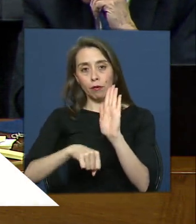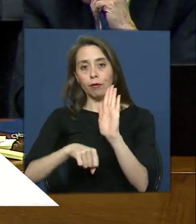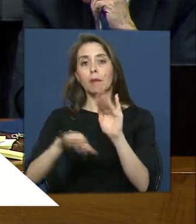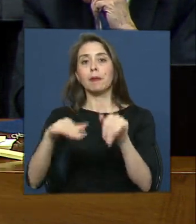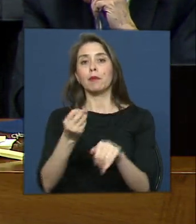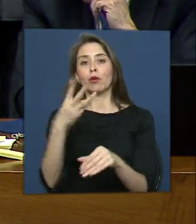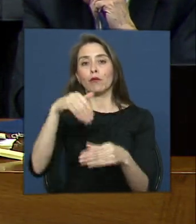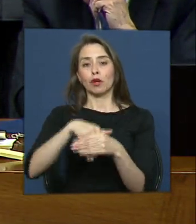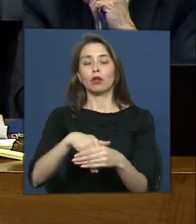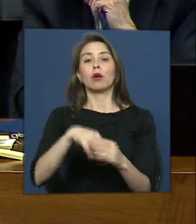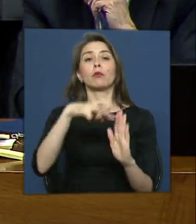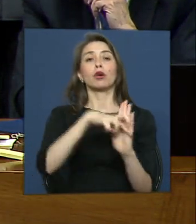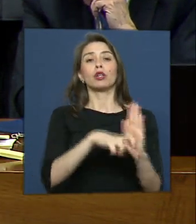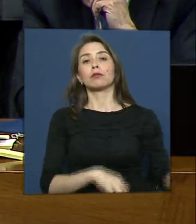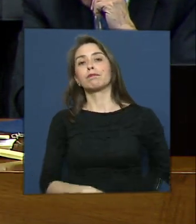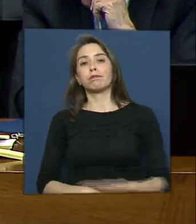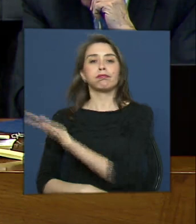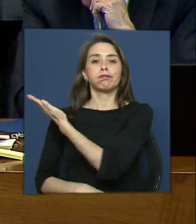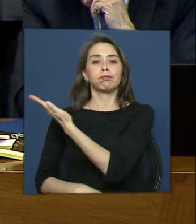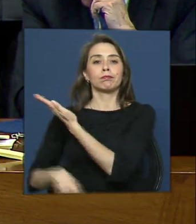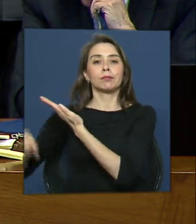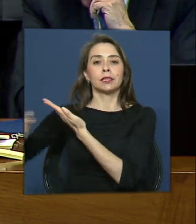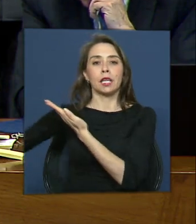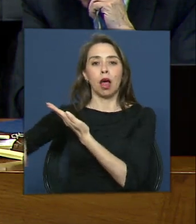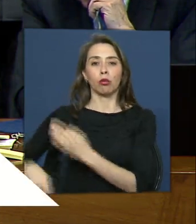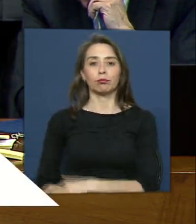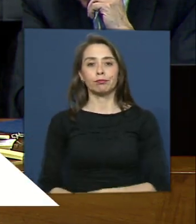el proyecto al Senado.